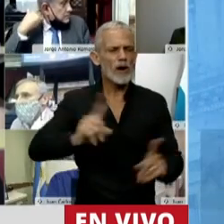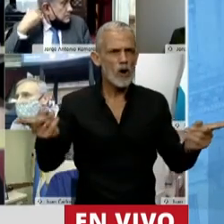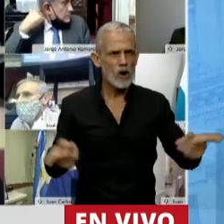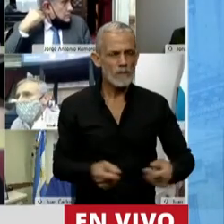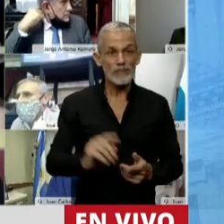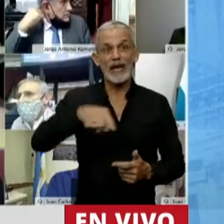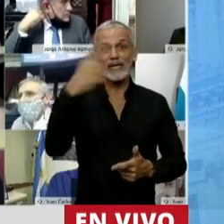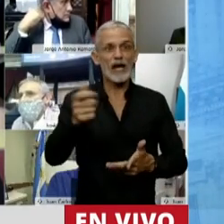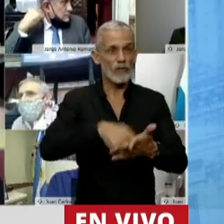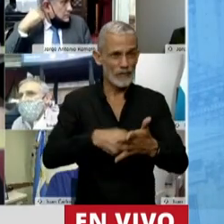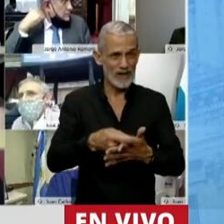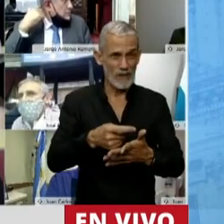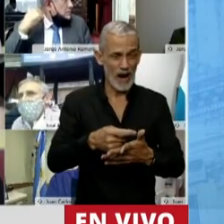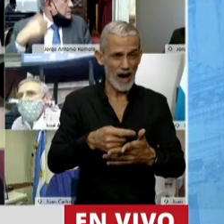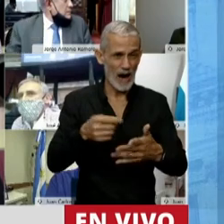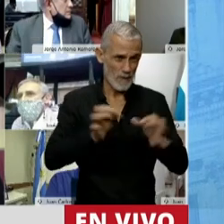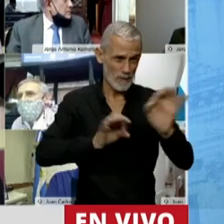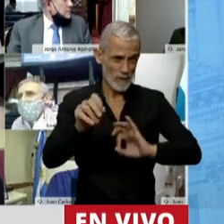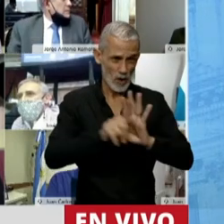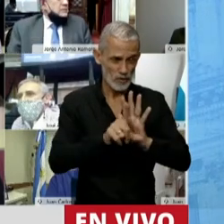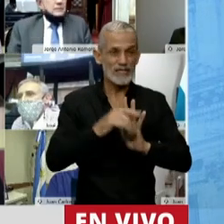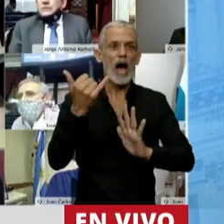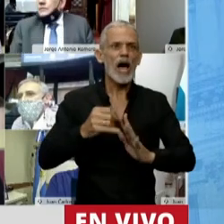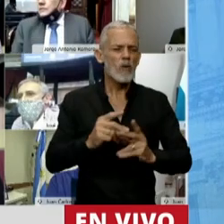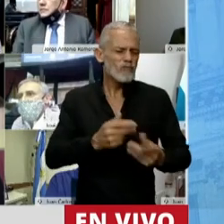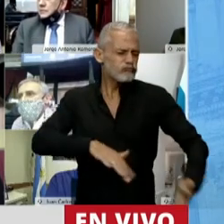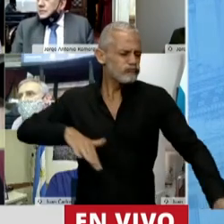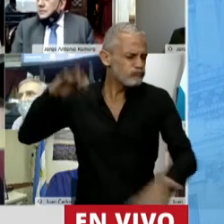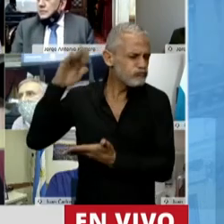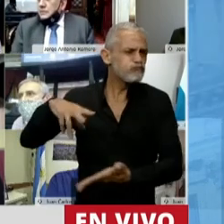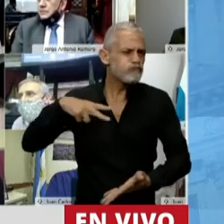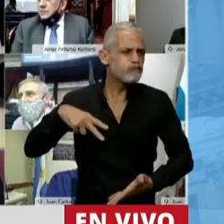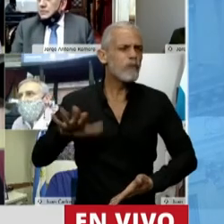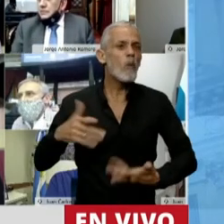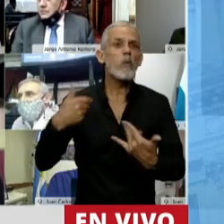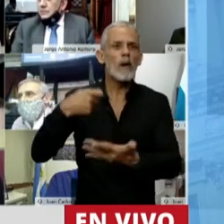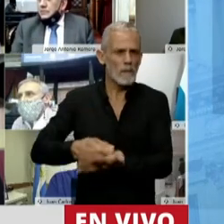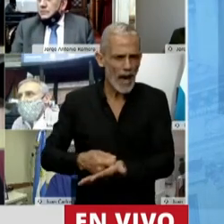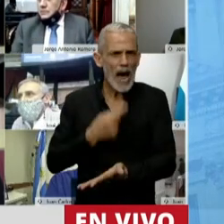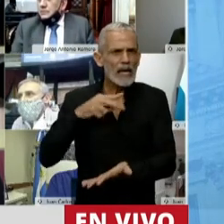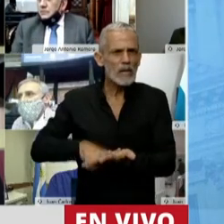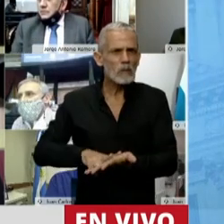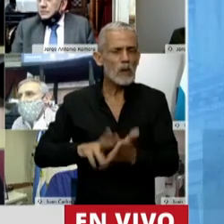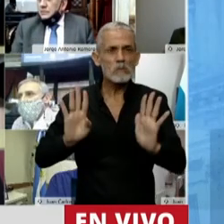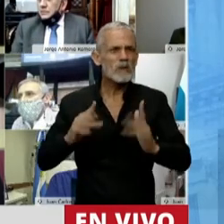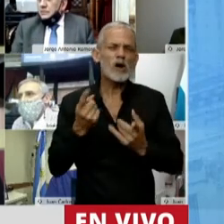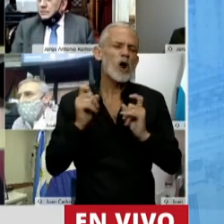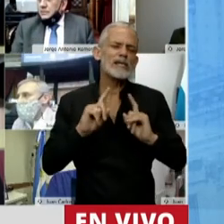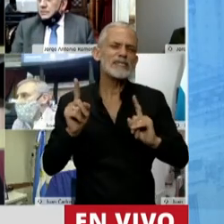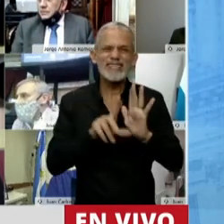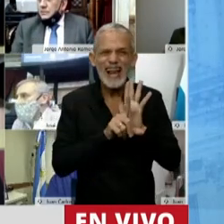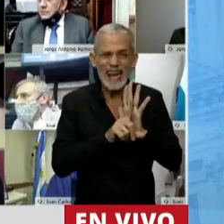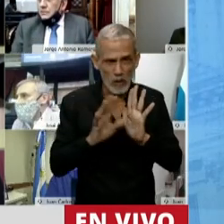Y al otro firmante de este proyecto, que tiene una fortuna por la cual puede pagar este impuesto, no hace falta que sea